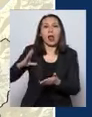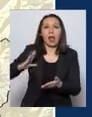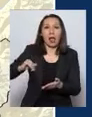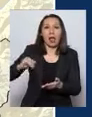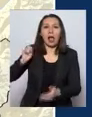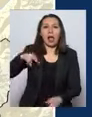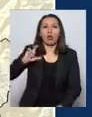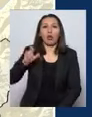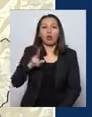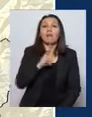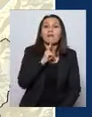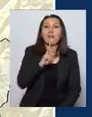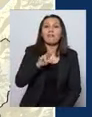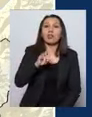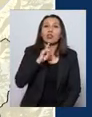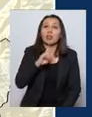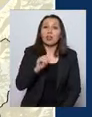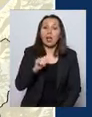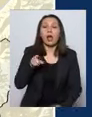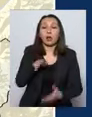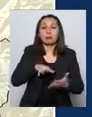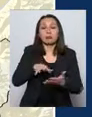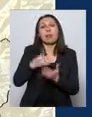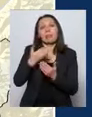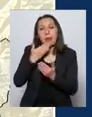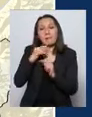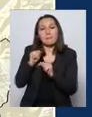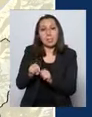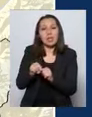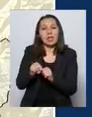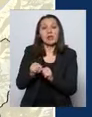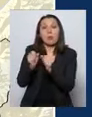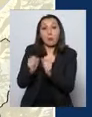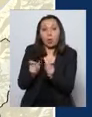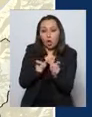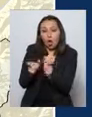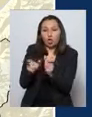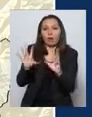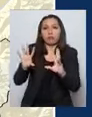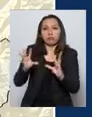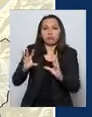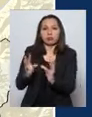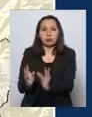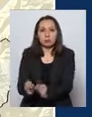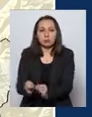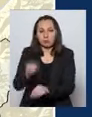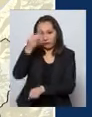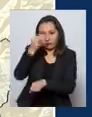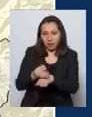y victoria de araucanía norte que también ha podido ser controlado